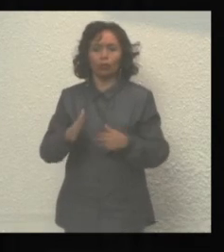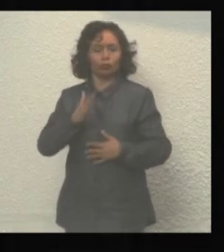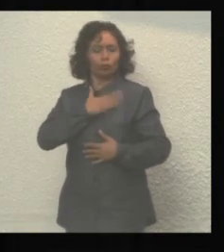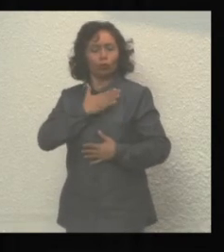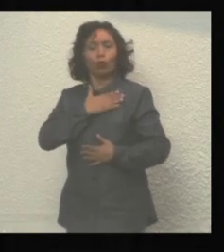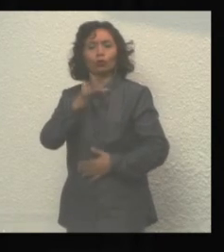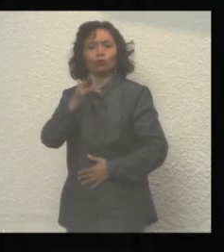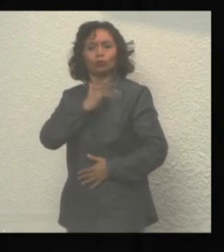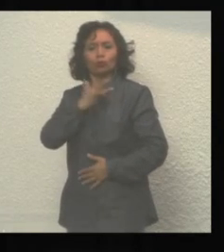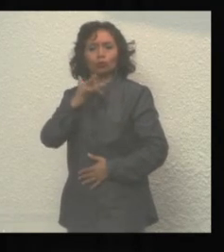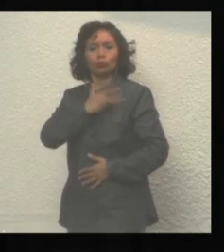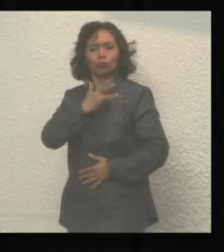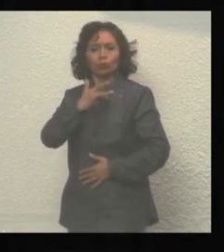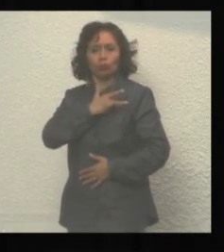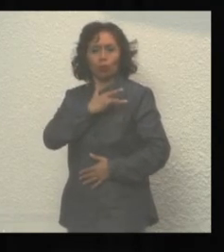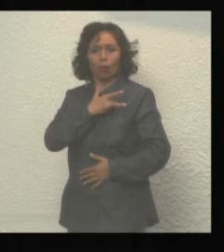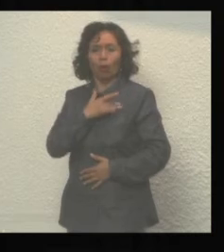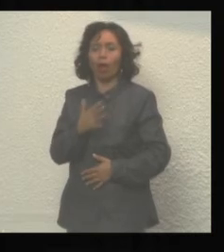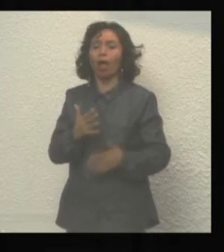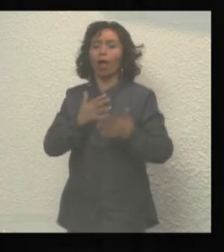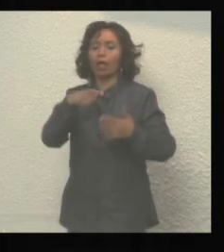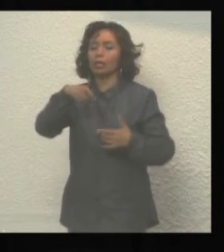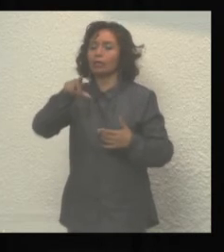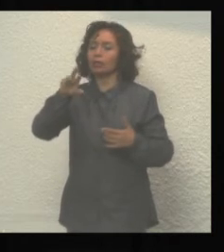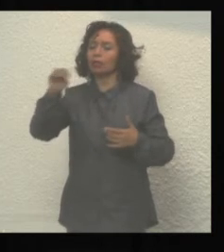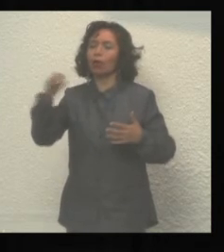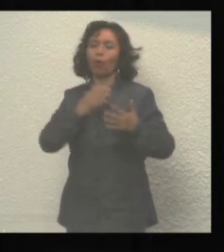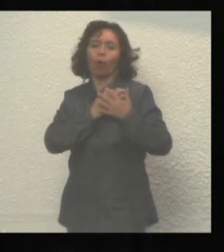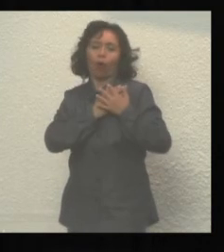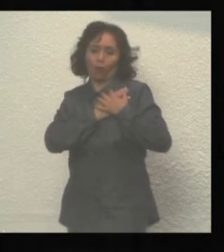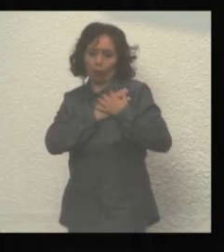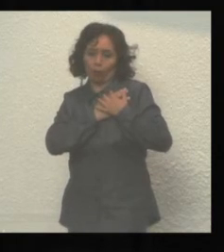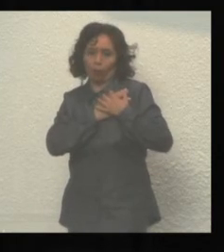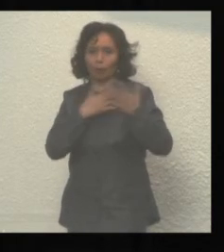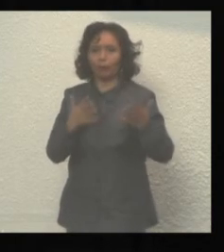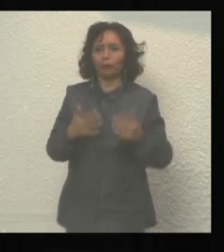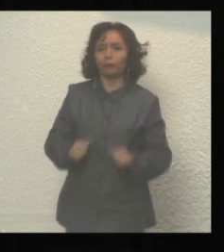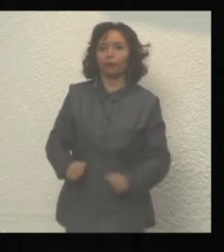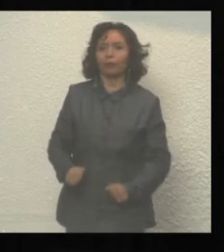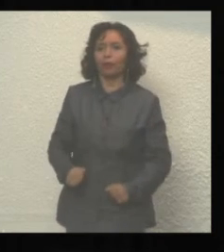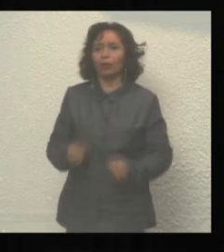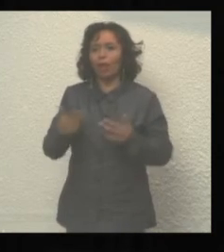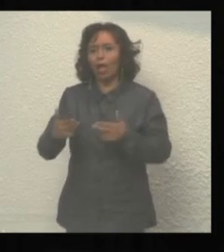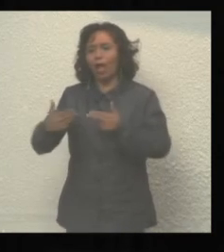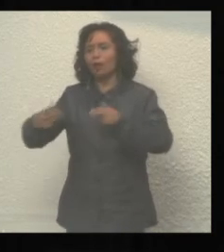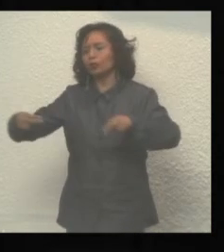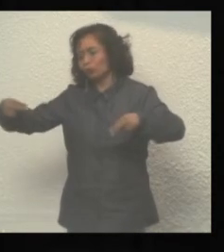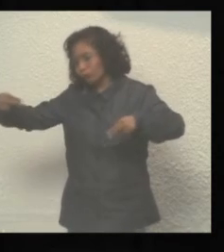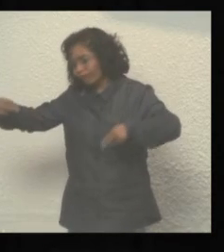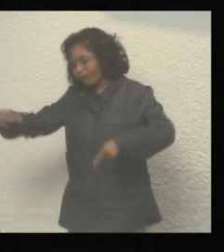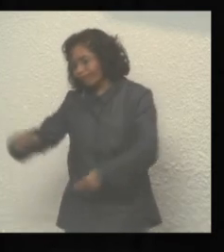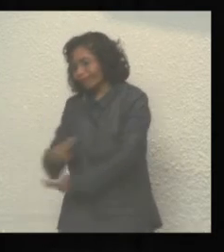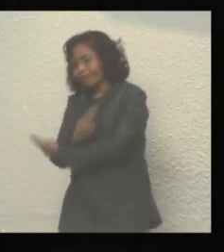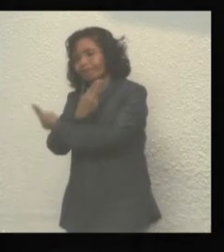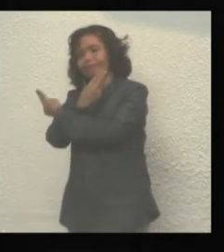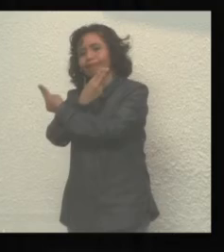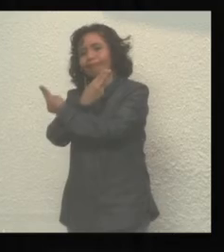corazones, que es el profundo amor a Quintana Roo, a nuestros orígenes y a lo que